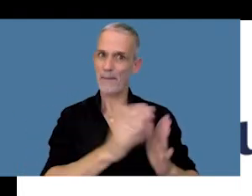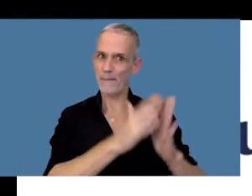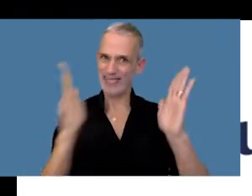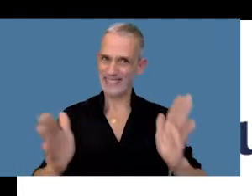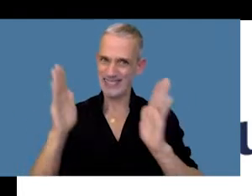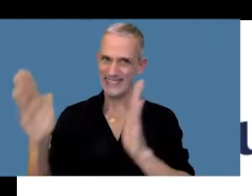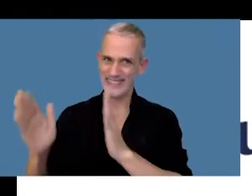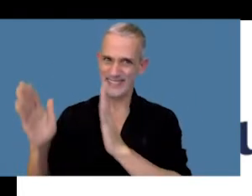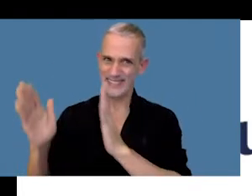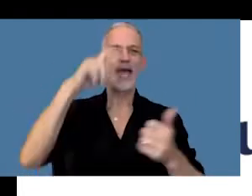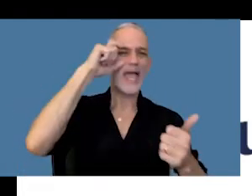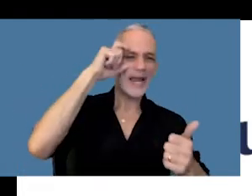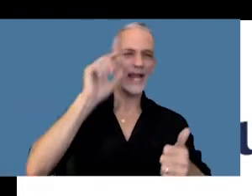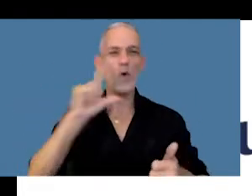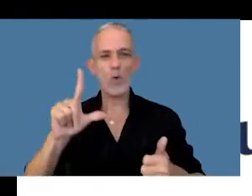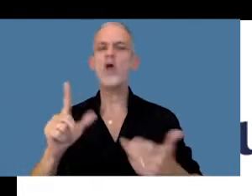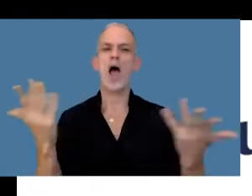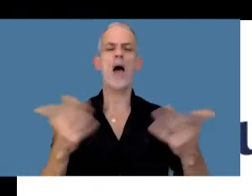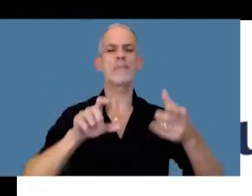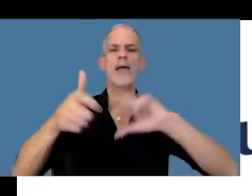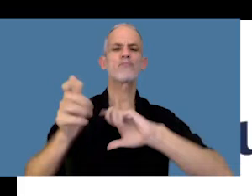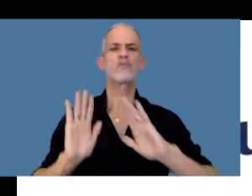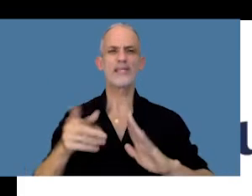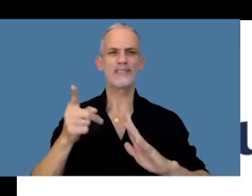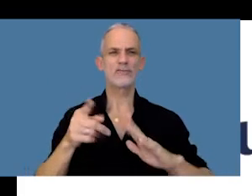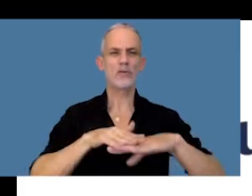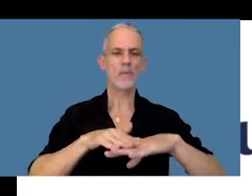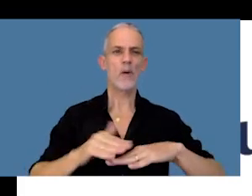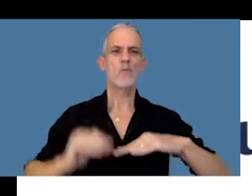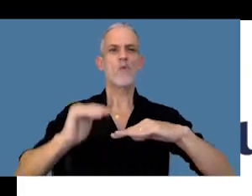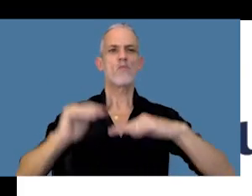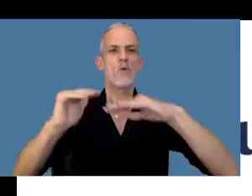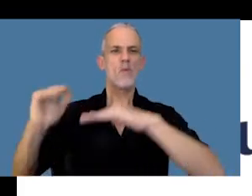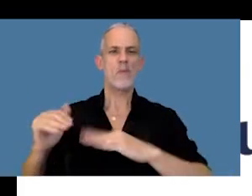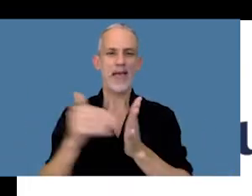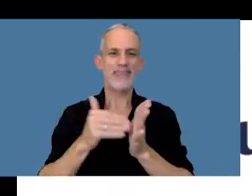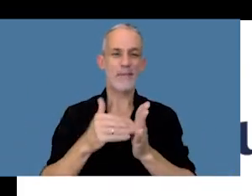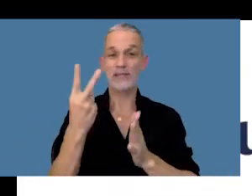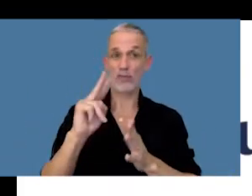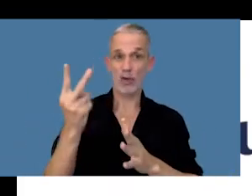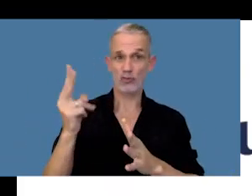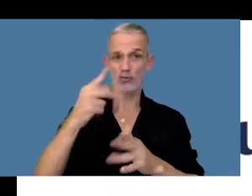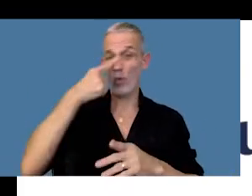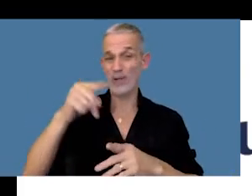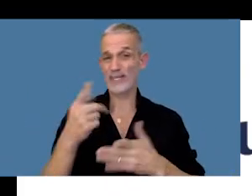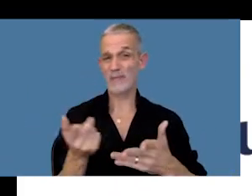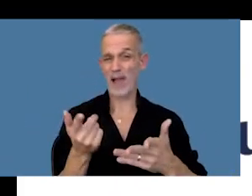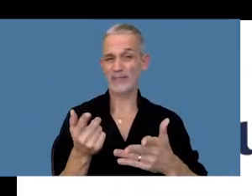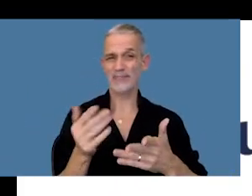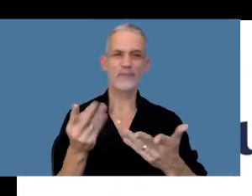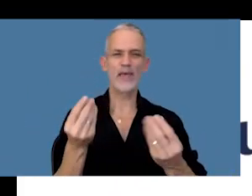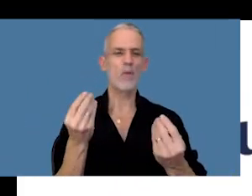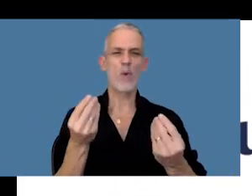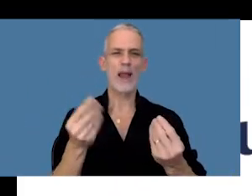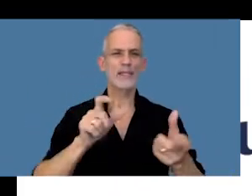en los meses de enero y julio se va a aplicar esa variación, de acuerdo a las 12 últimas de dichas